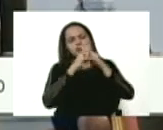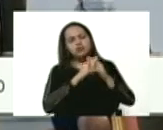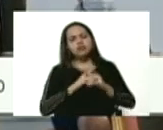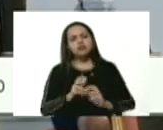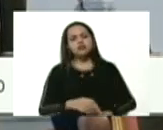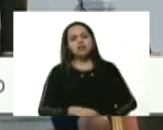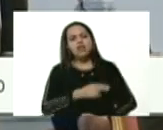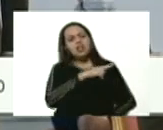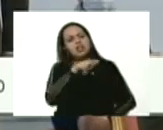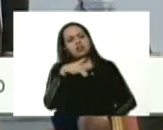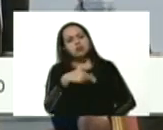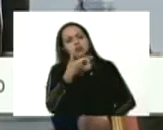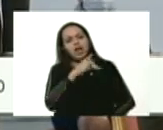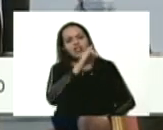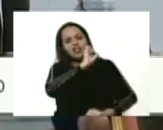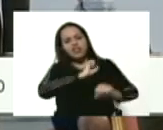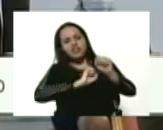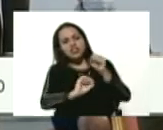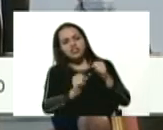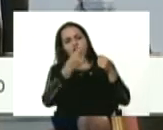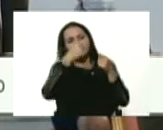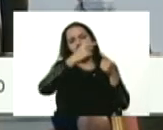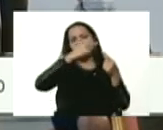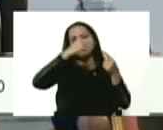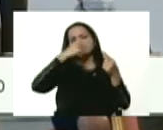y nosotros hemos enfrentado una a una